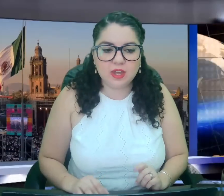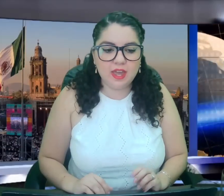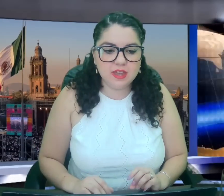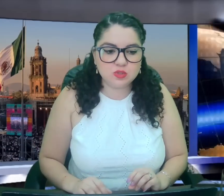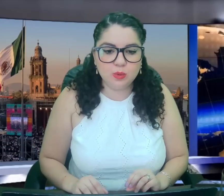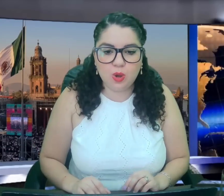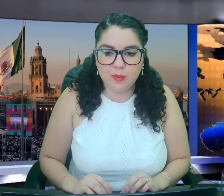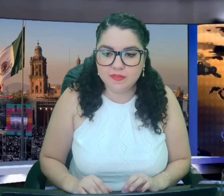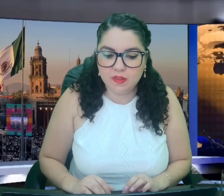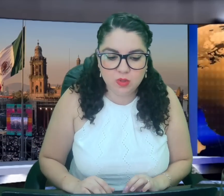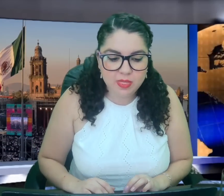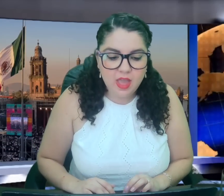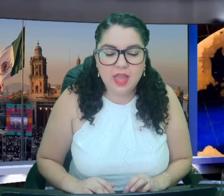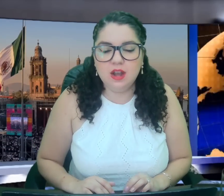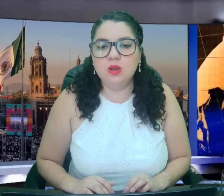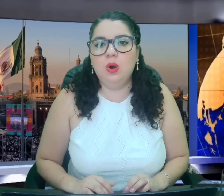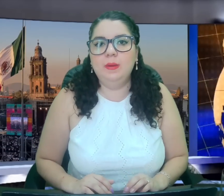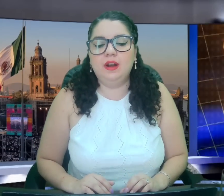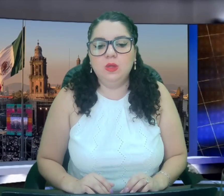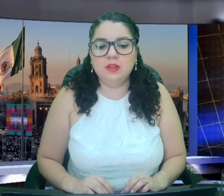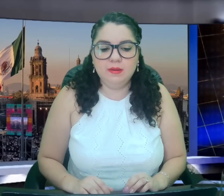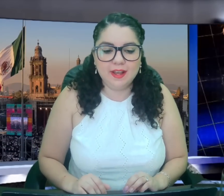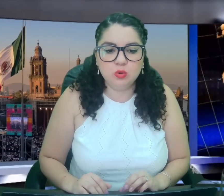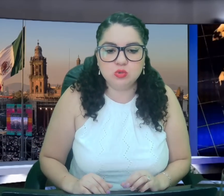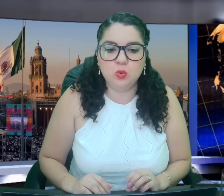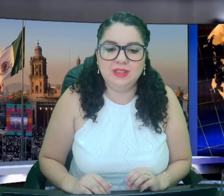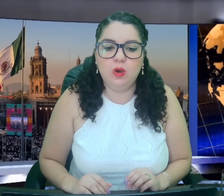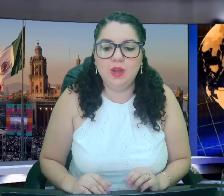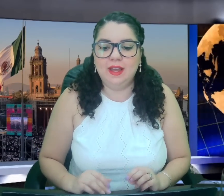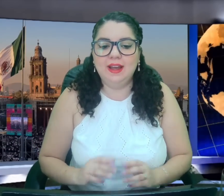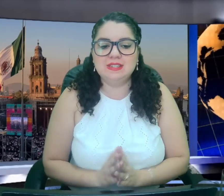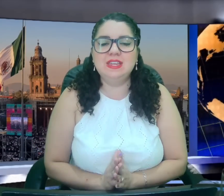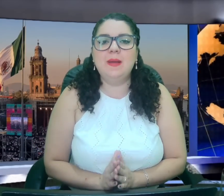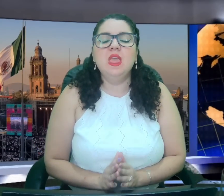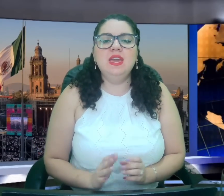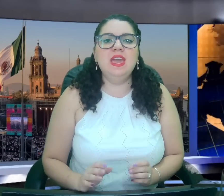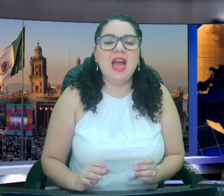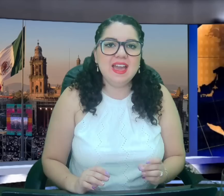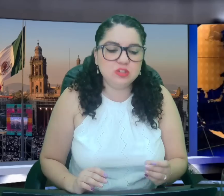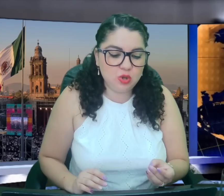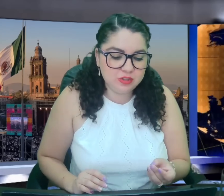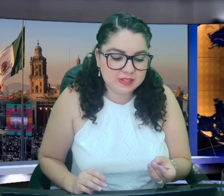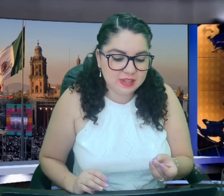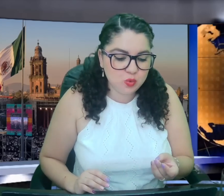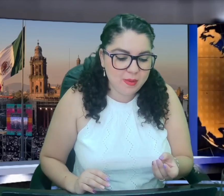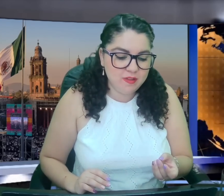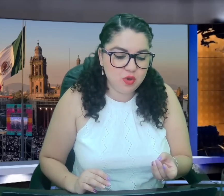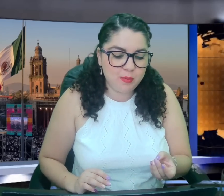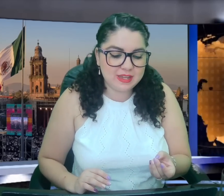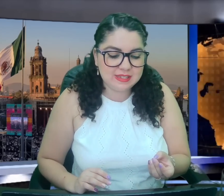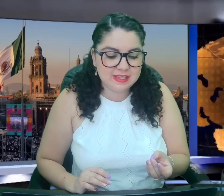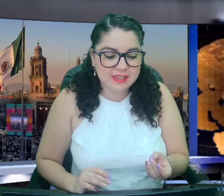esto que estuvo comentando el gobernador de Veracruz, Cuitláhuac García. Y a esto se está